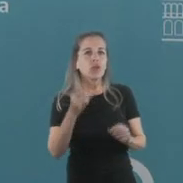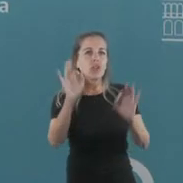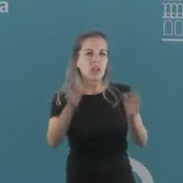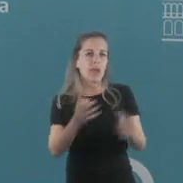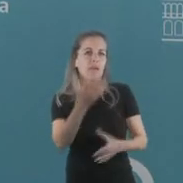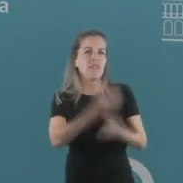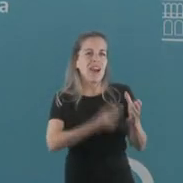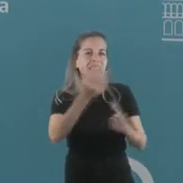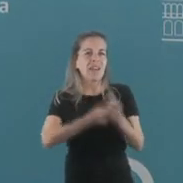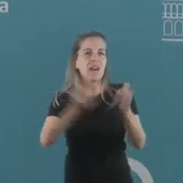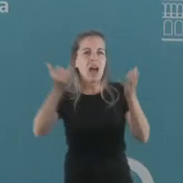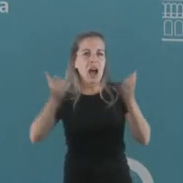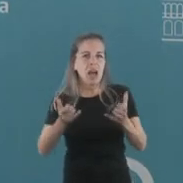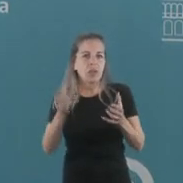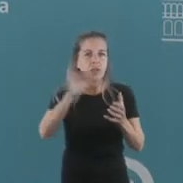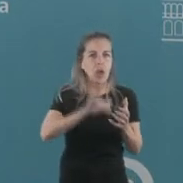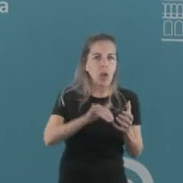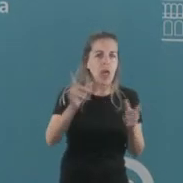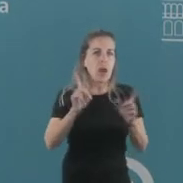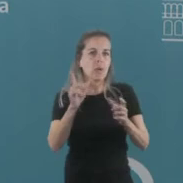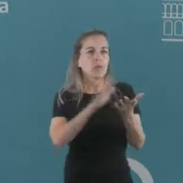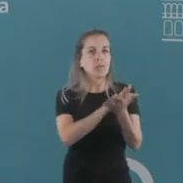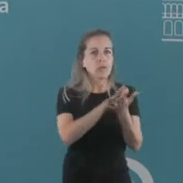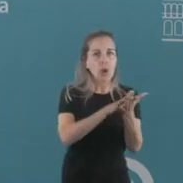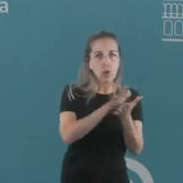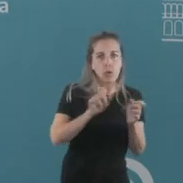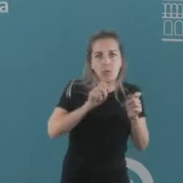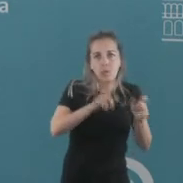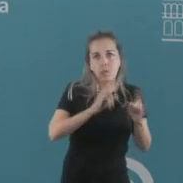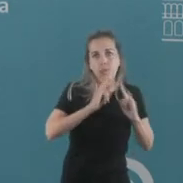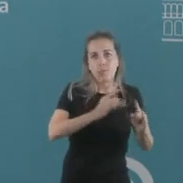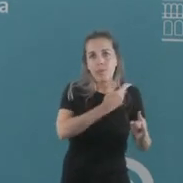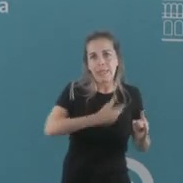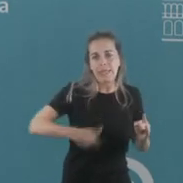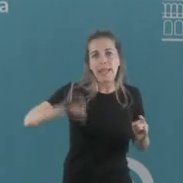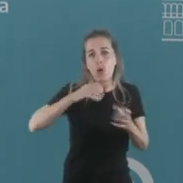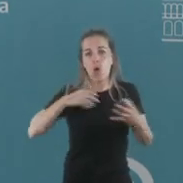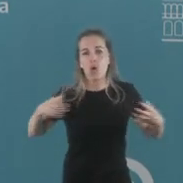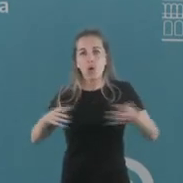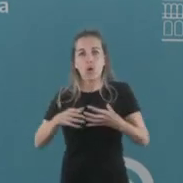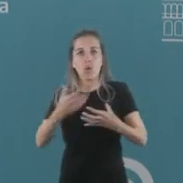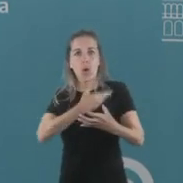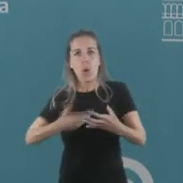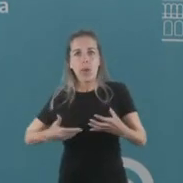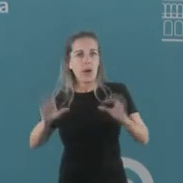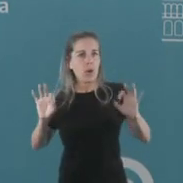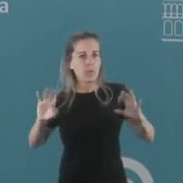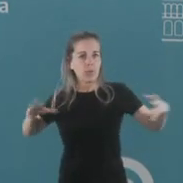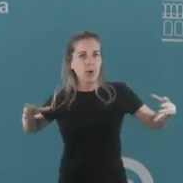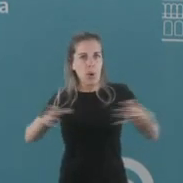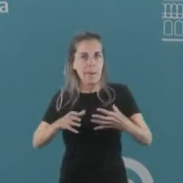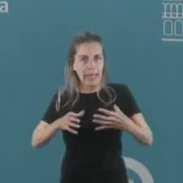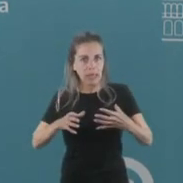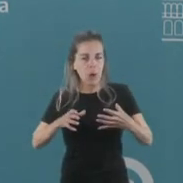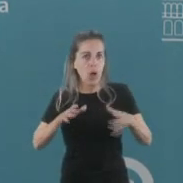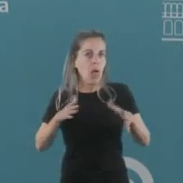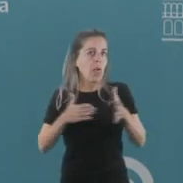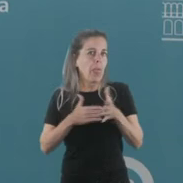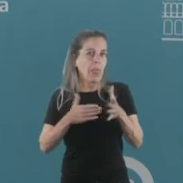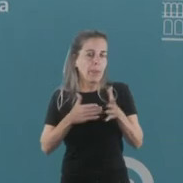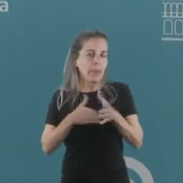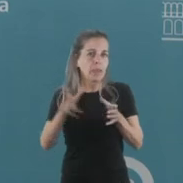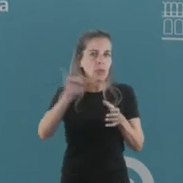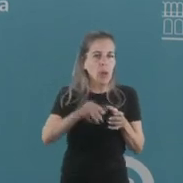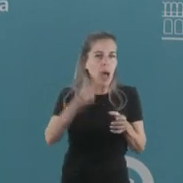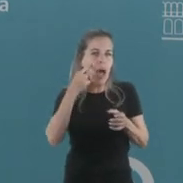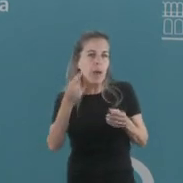los días y todos los días hay que resolverlos, a veces son del presidente, a veces son del gobierno en su conjunto, a veces, digo, por supuesto hay que ser todos los días